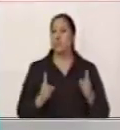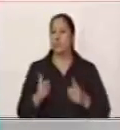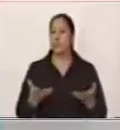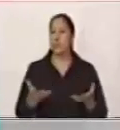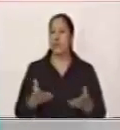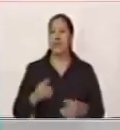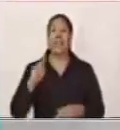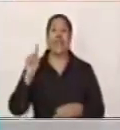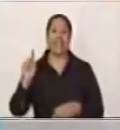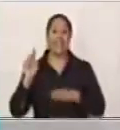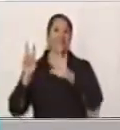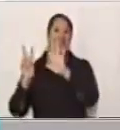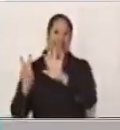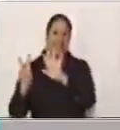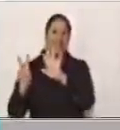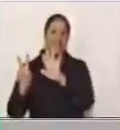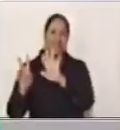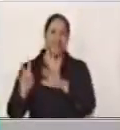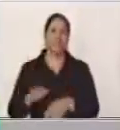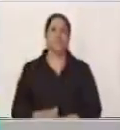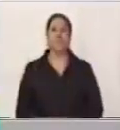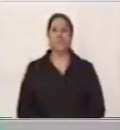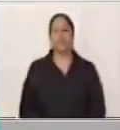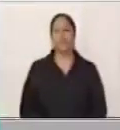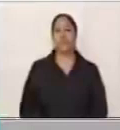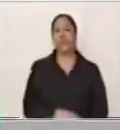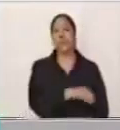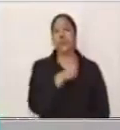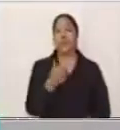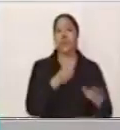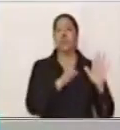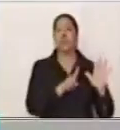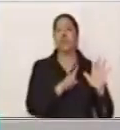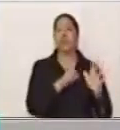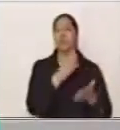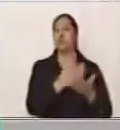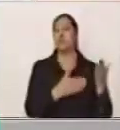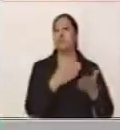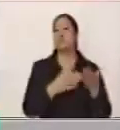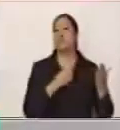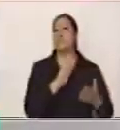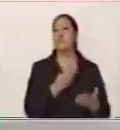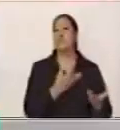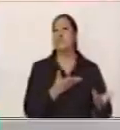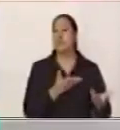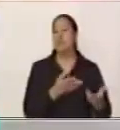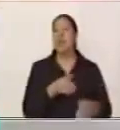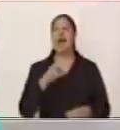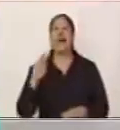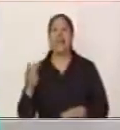es 7. Y de 6 es 2.